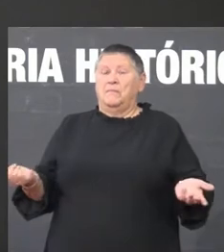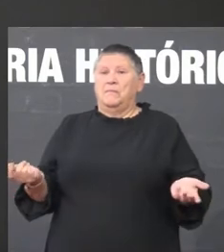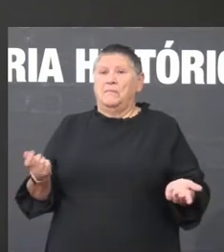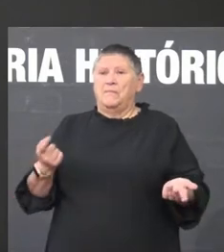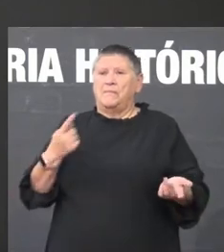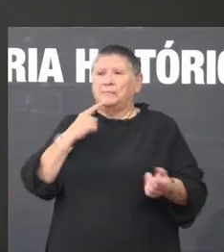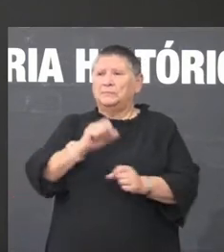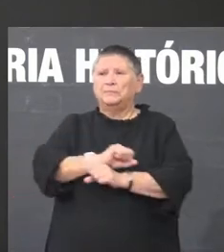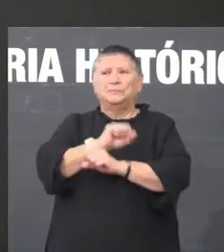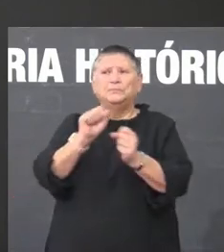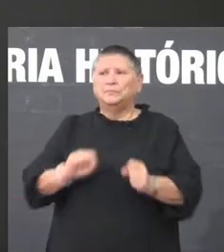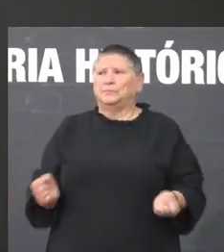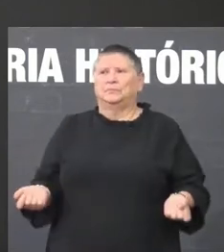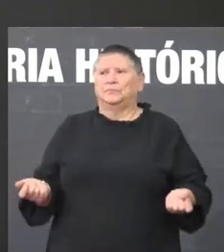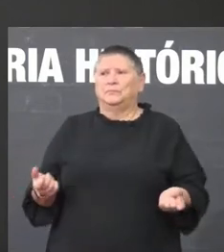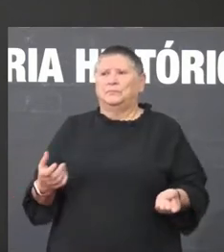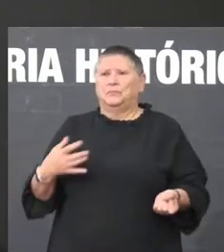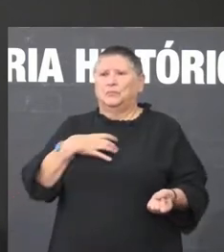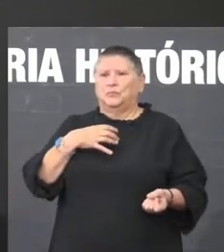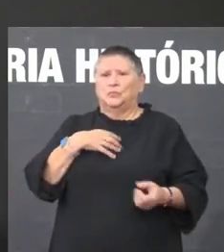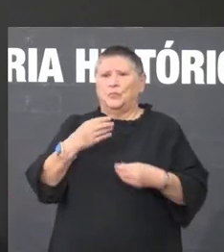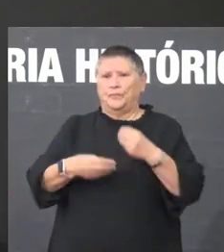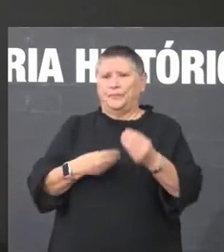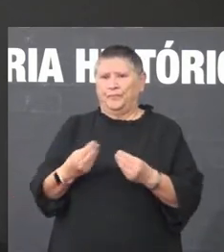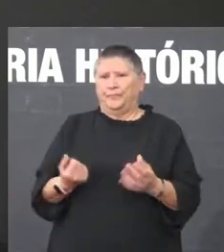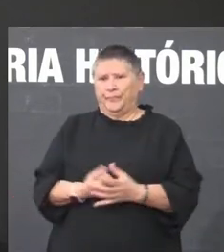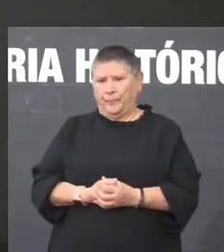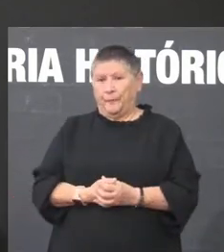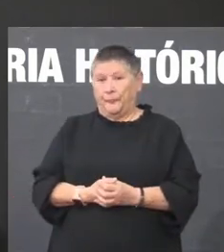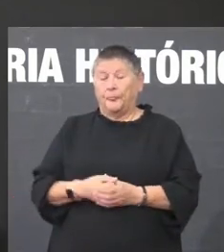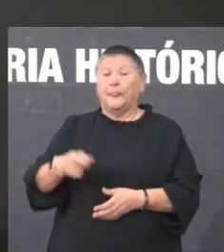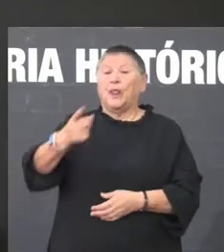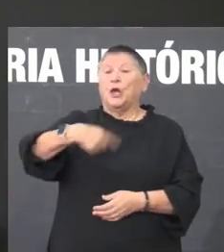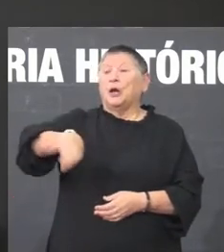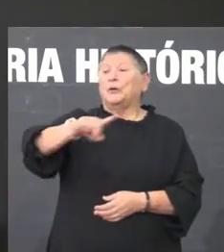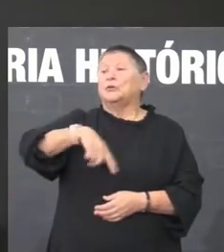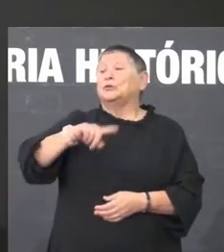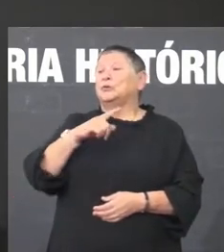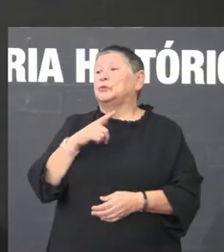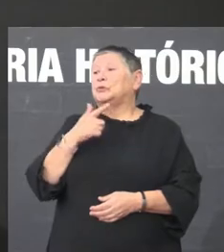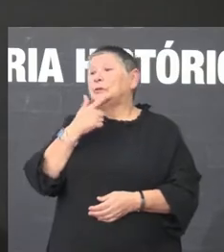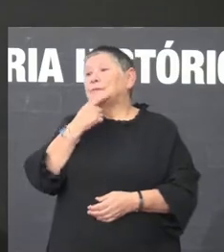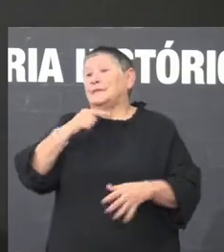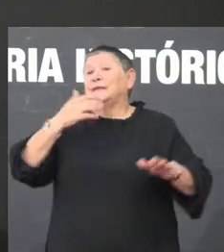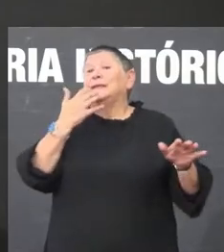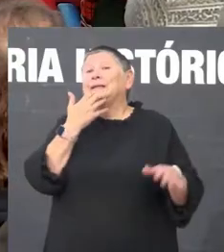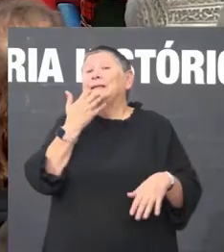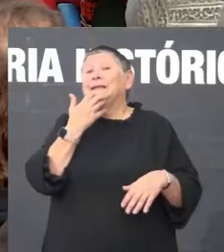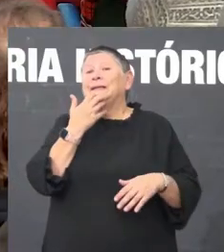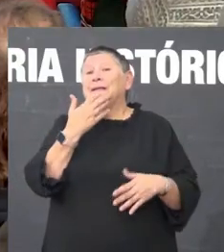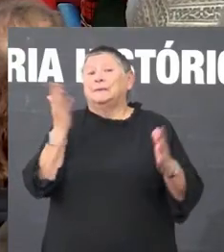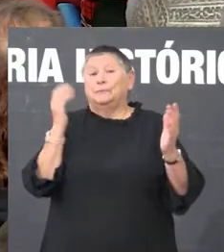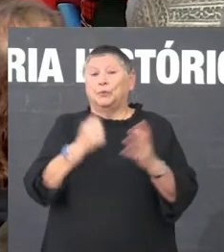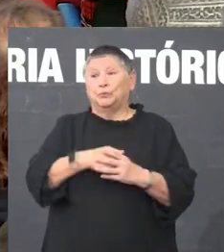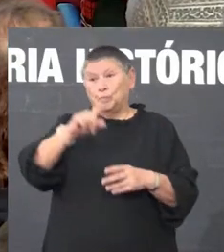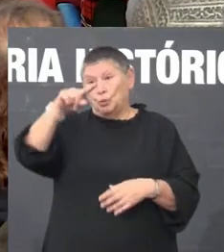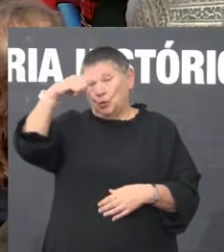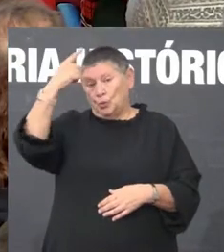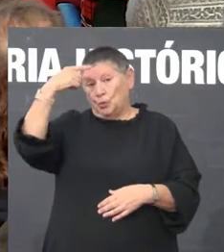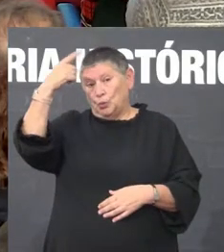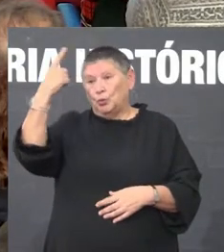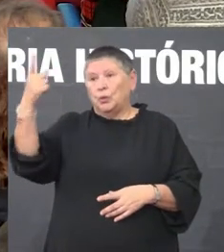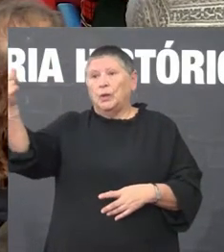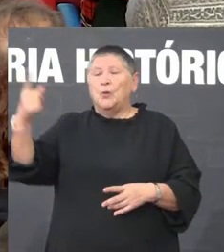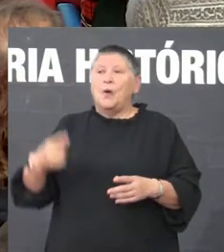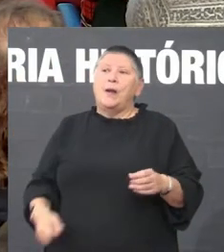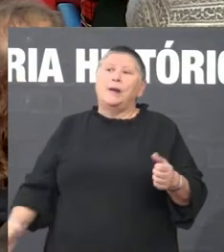incapaces de ponerse en esa piel. Así como nosotros nos resulta más fácil, si ponemos otro ejemplo en el mundo, ¿no?, de otras culturas y tal, te pones en su